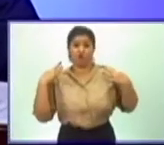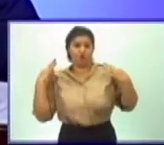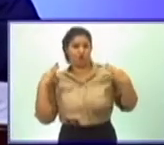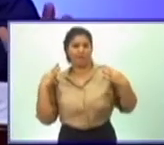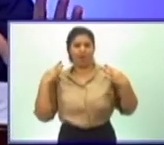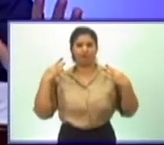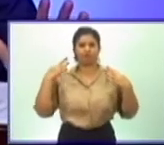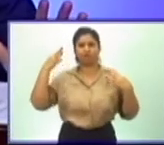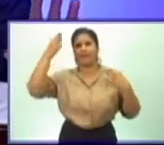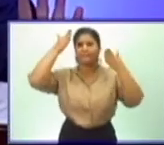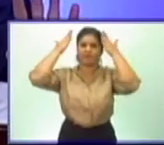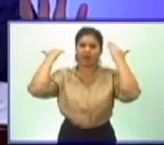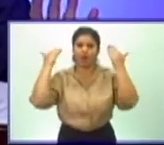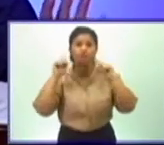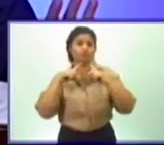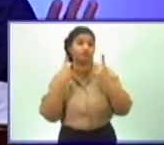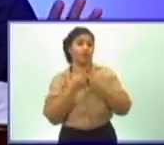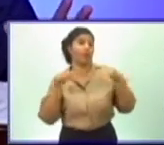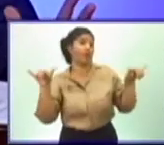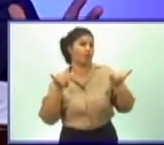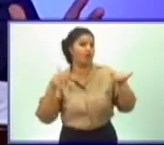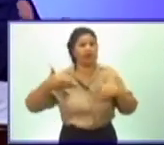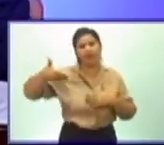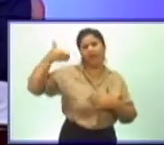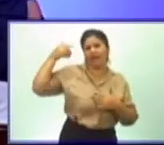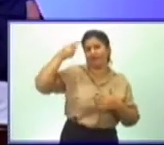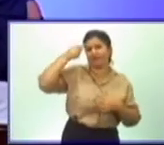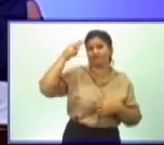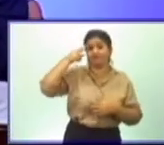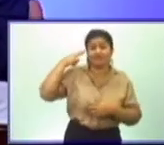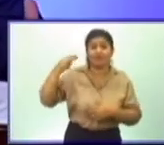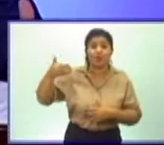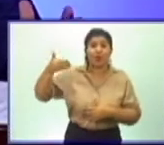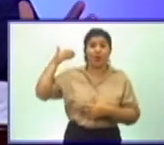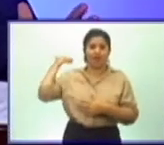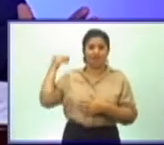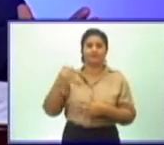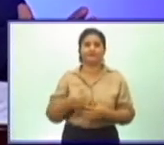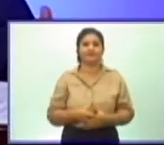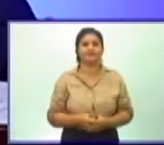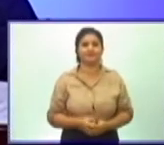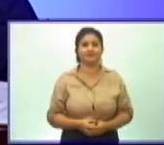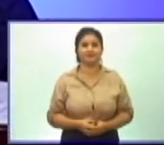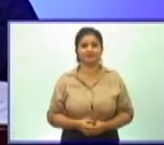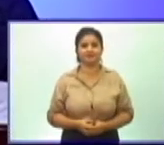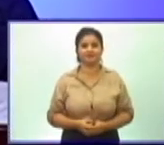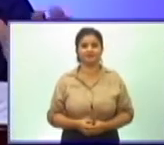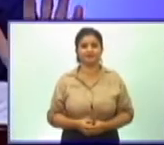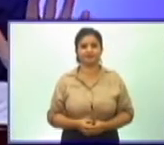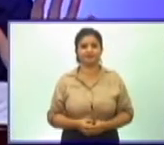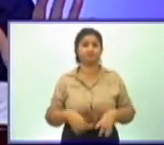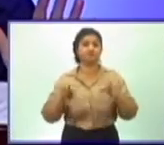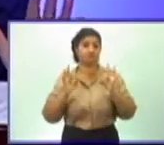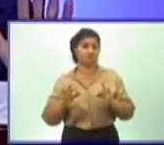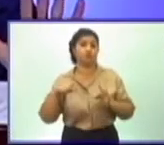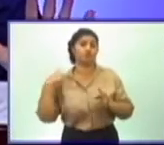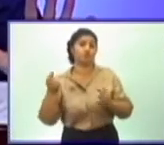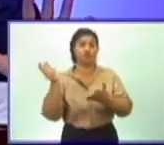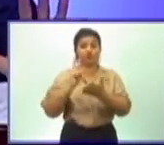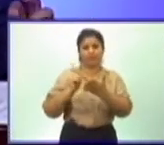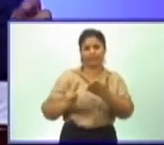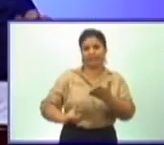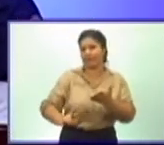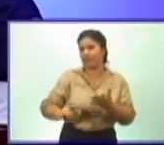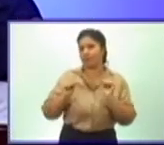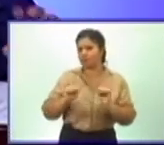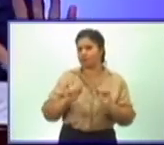el autor. Aparecen acotaciones muy sencillas cuando nosotros como estudiantes de literatura leemos una obra literaria. Esas acotaciones